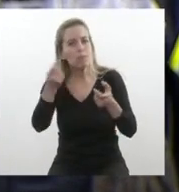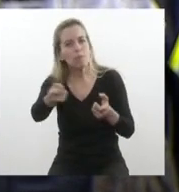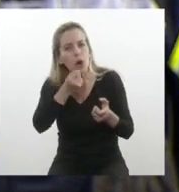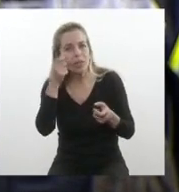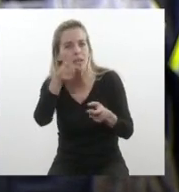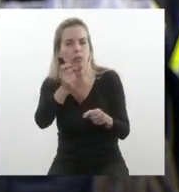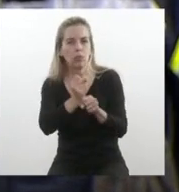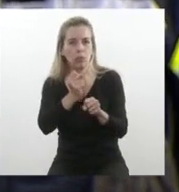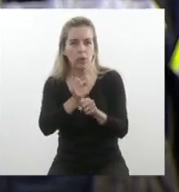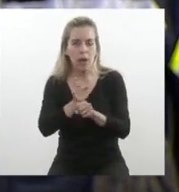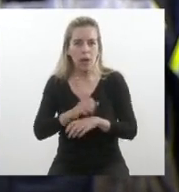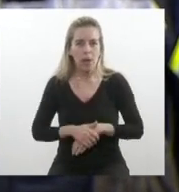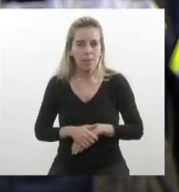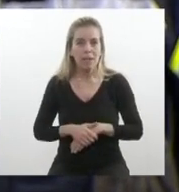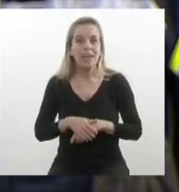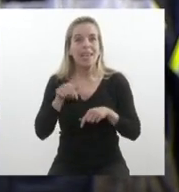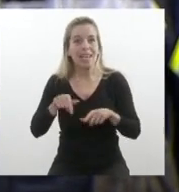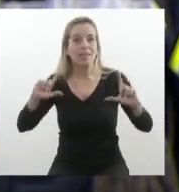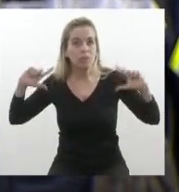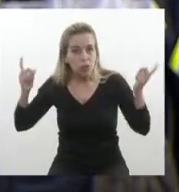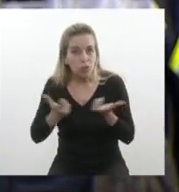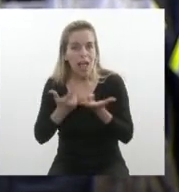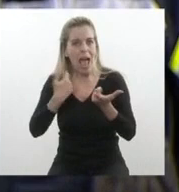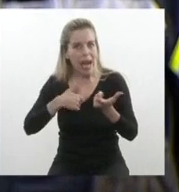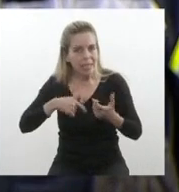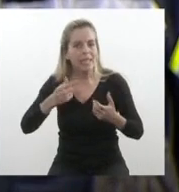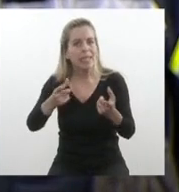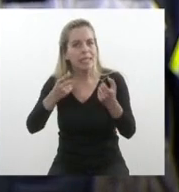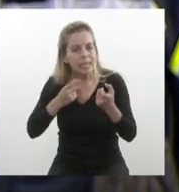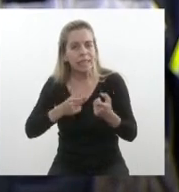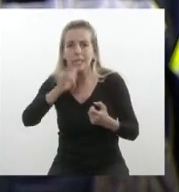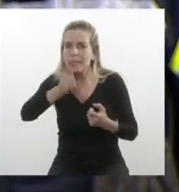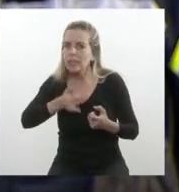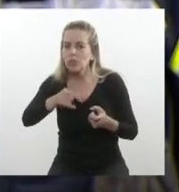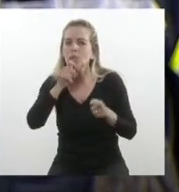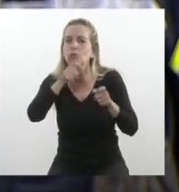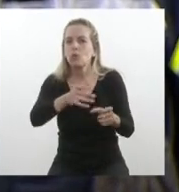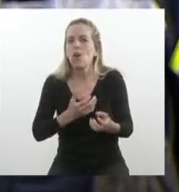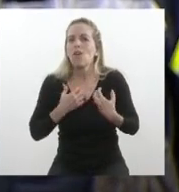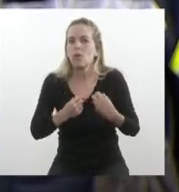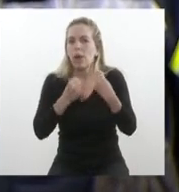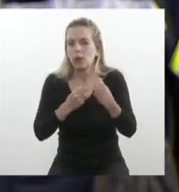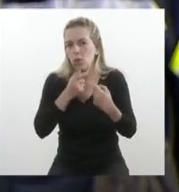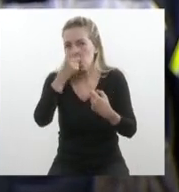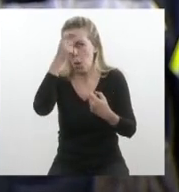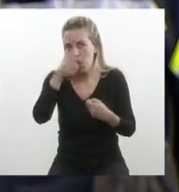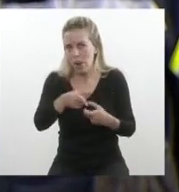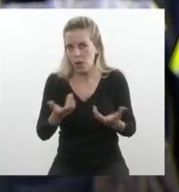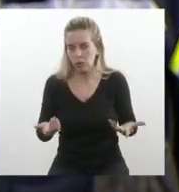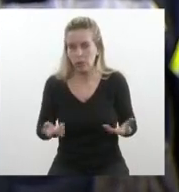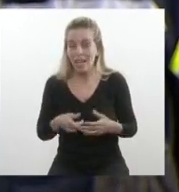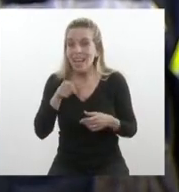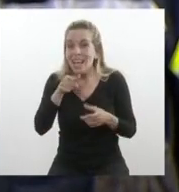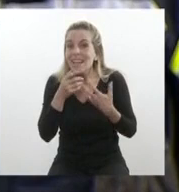hacen y que necesita definitivamente de ese esfuerzo que ustedes hacen y que